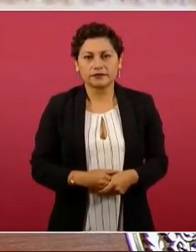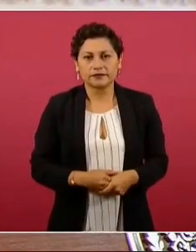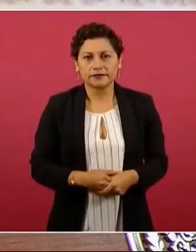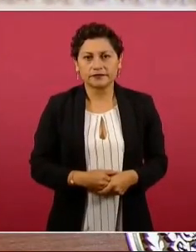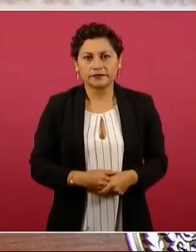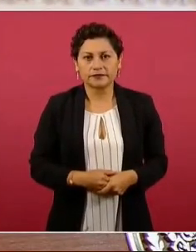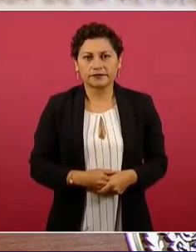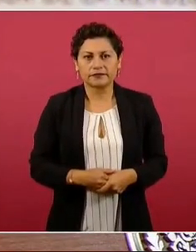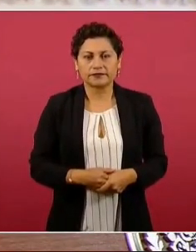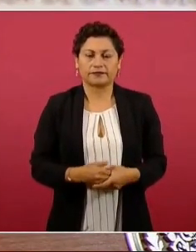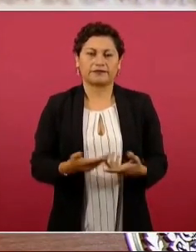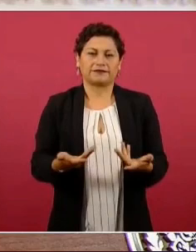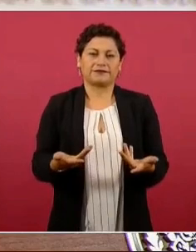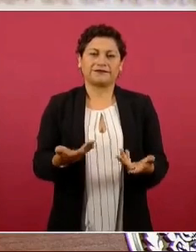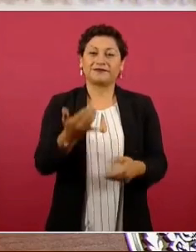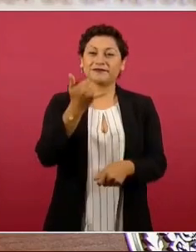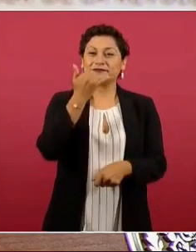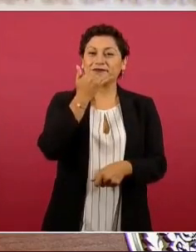No,